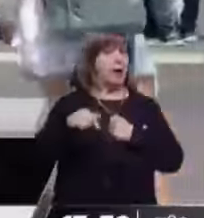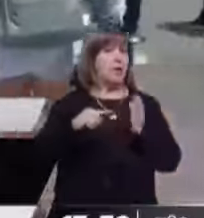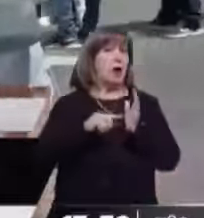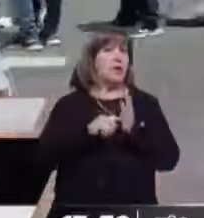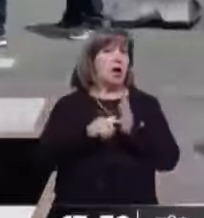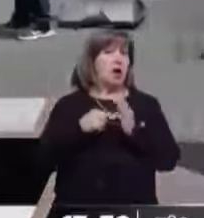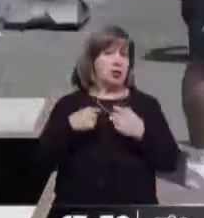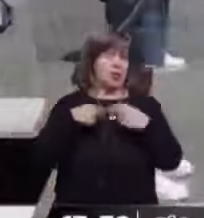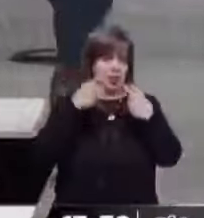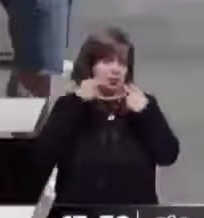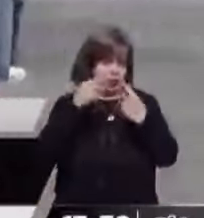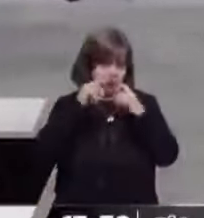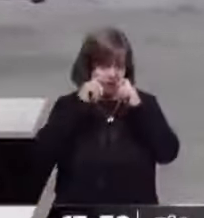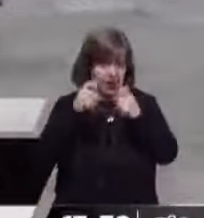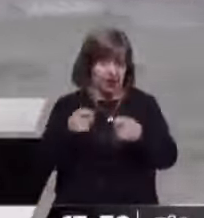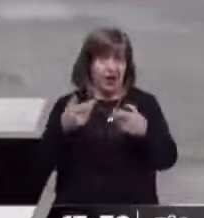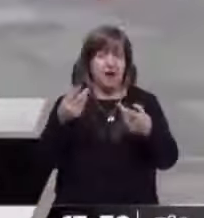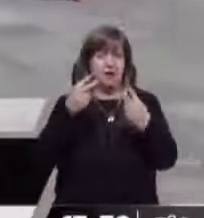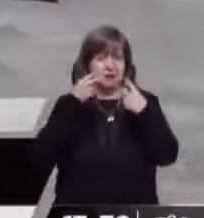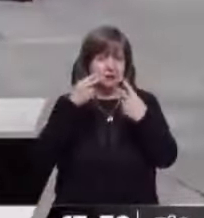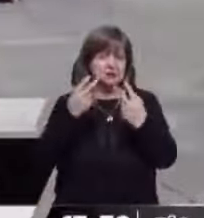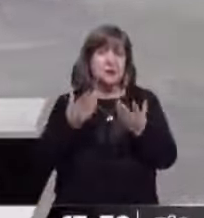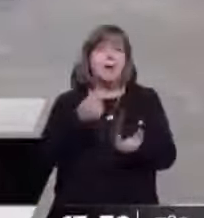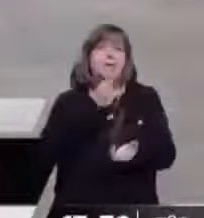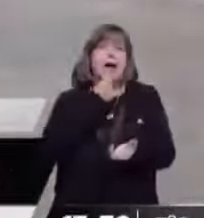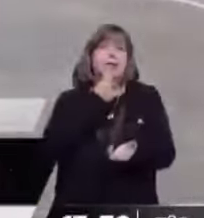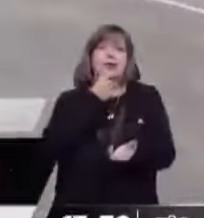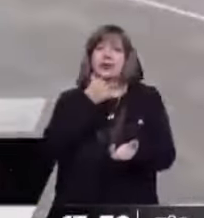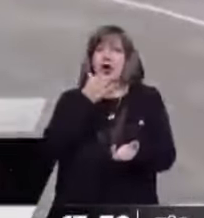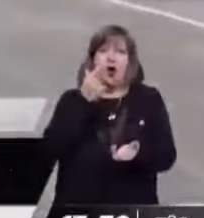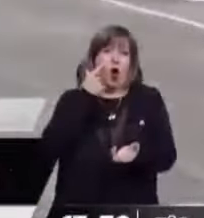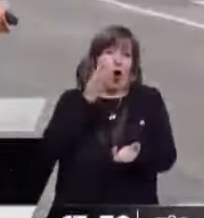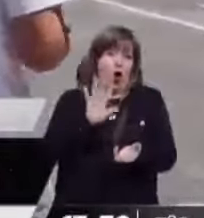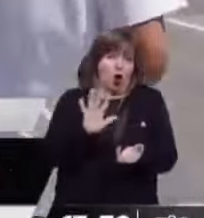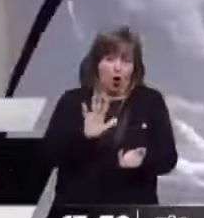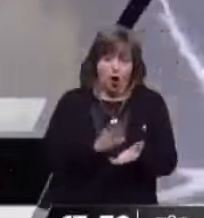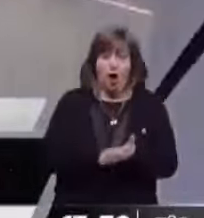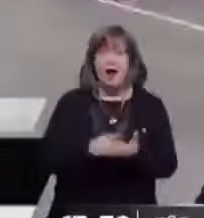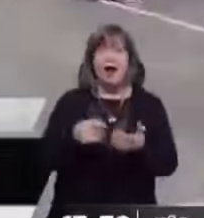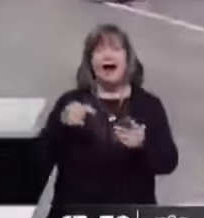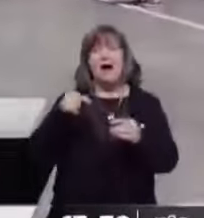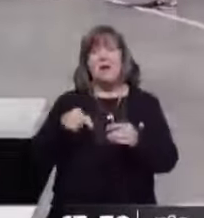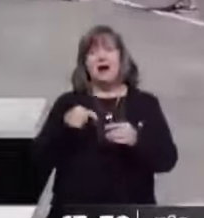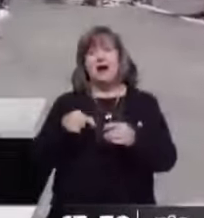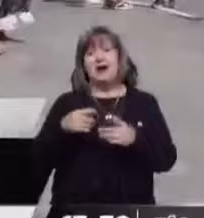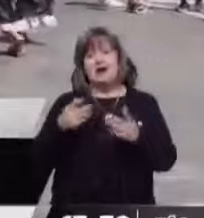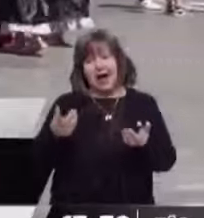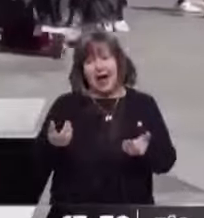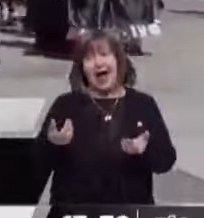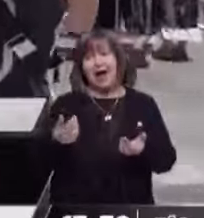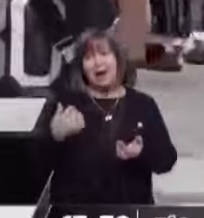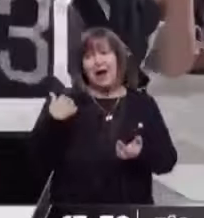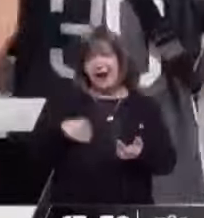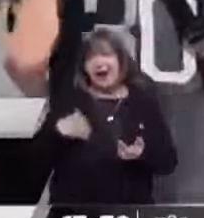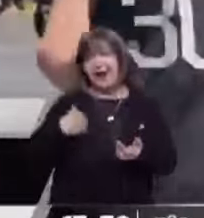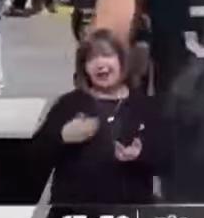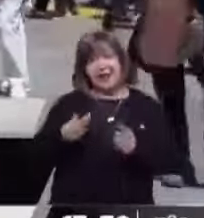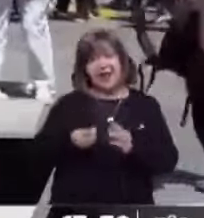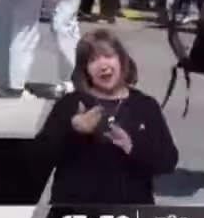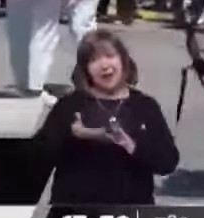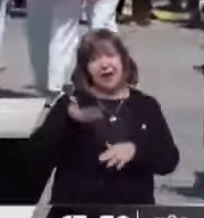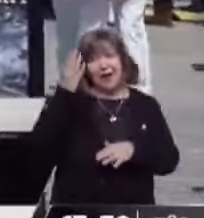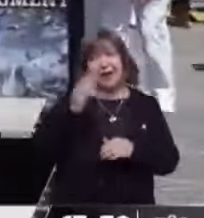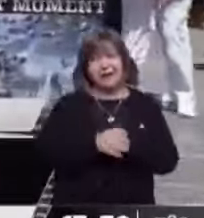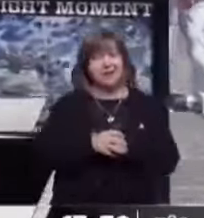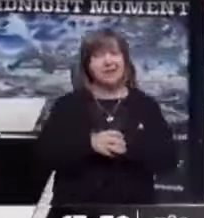estuvo hace poquito. No sé cómo estarán los precios en Mendoza ahora, ¿no? No nos sorprende, Adrián, para nada lo que nos decís, que seguro que hay ofertas más que